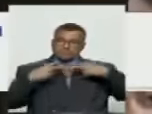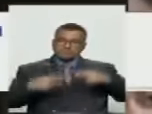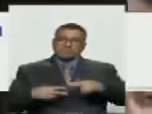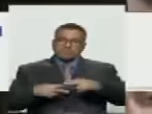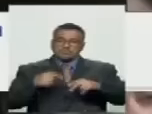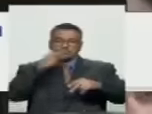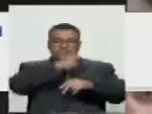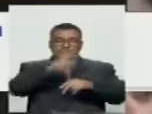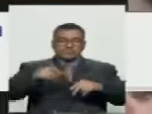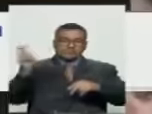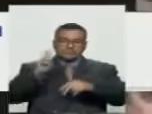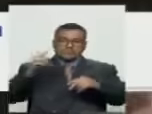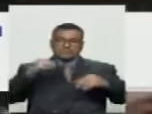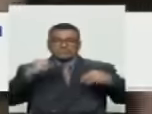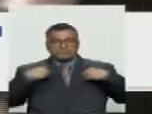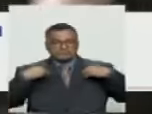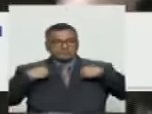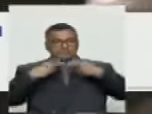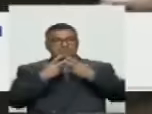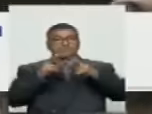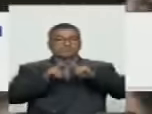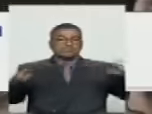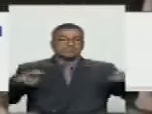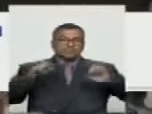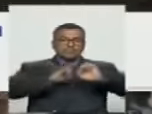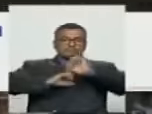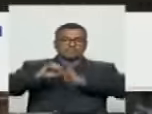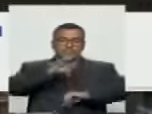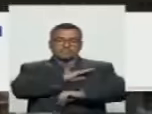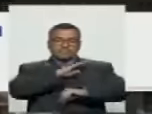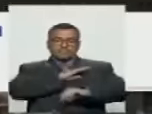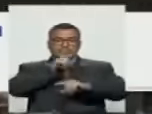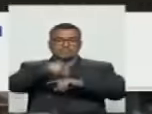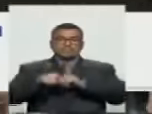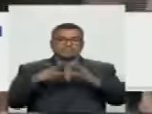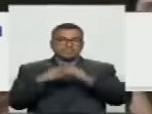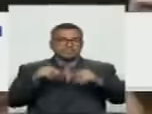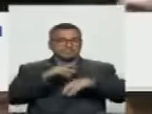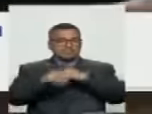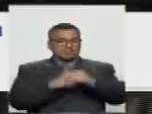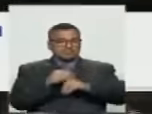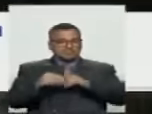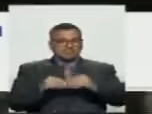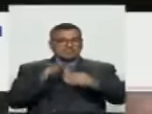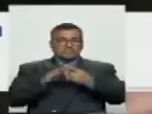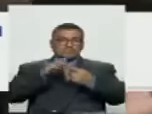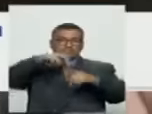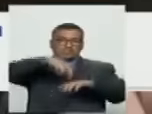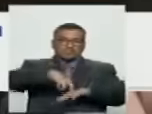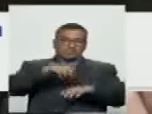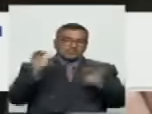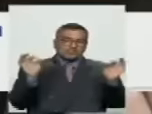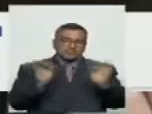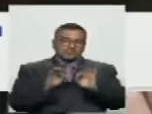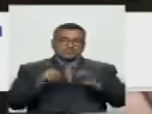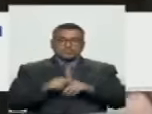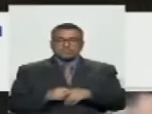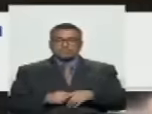soberano, vivir en paz y defender la recuperación propia a costa de lo que sea, sin sometimiento ni chantaje